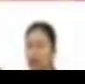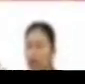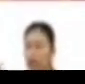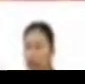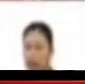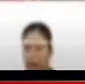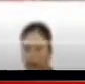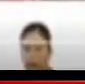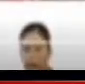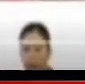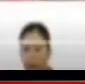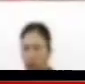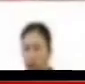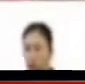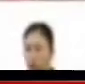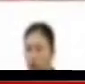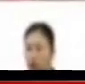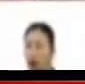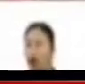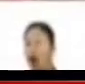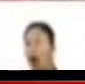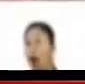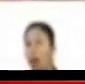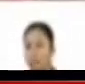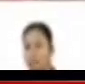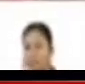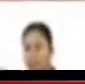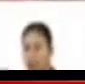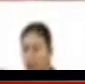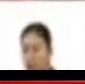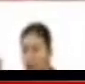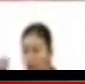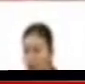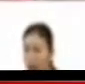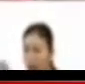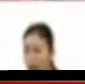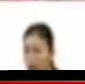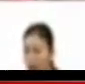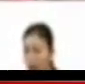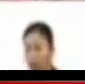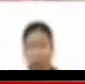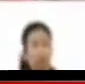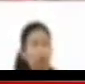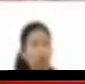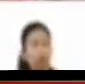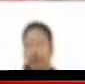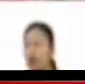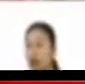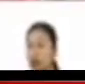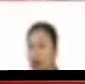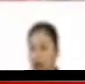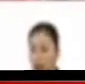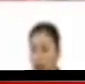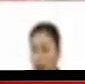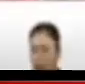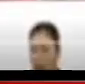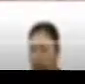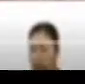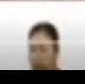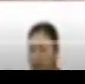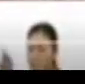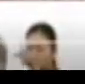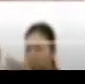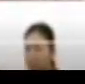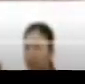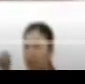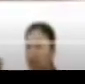Muerte, imagínense. Y ahora hicimos un puente para que pueda haber paso peatonal.